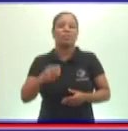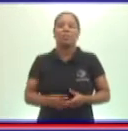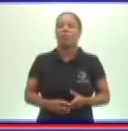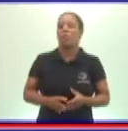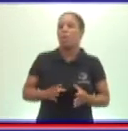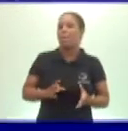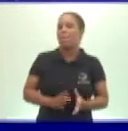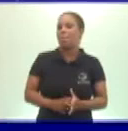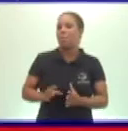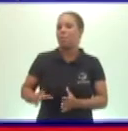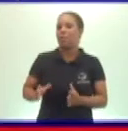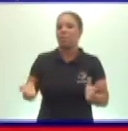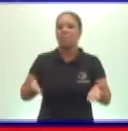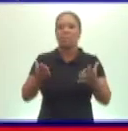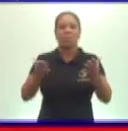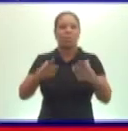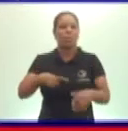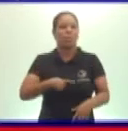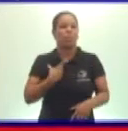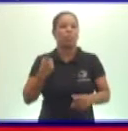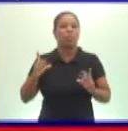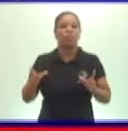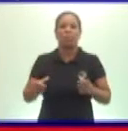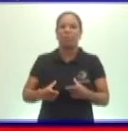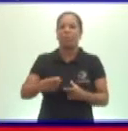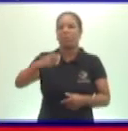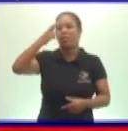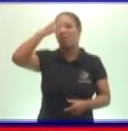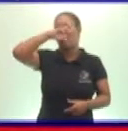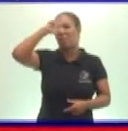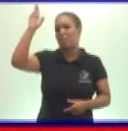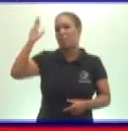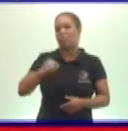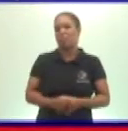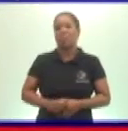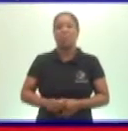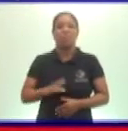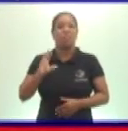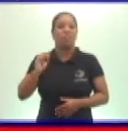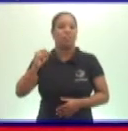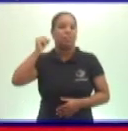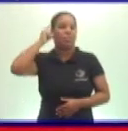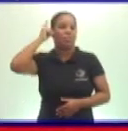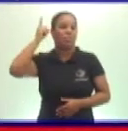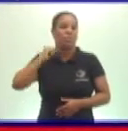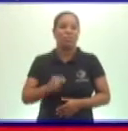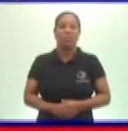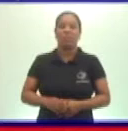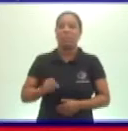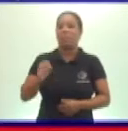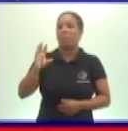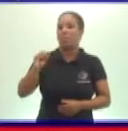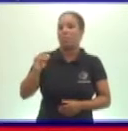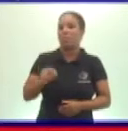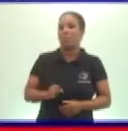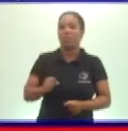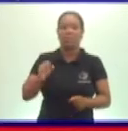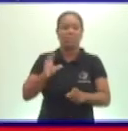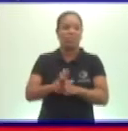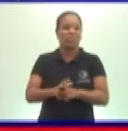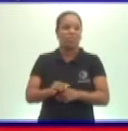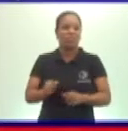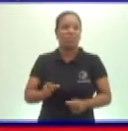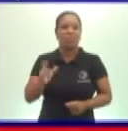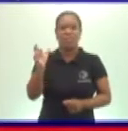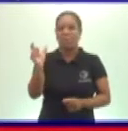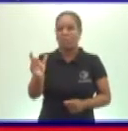cultura política revolucionaria. Si hablamos de ideología, estamos hablando del origen del término. Y el origen del